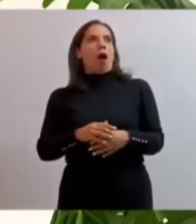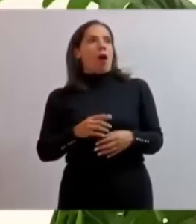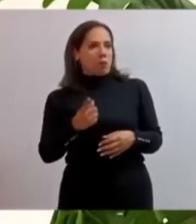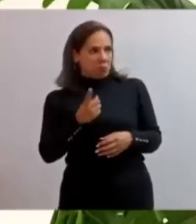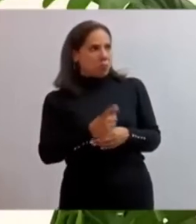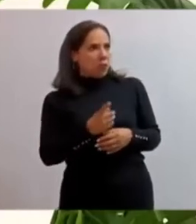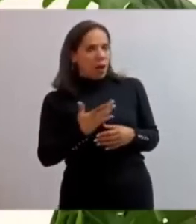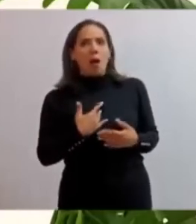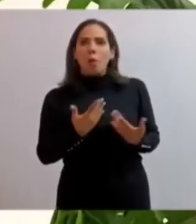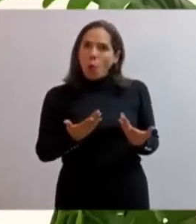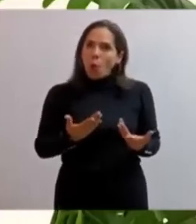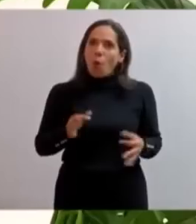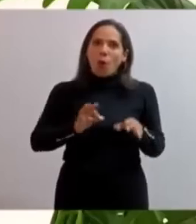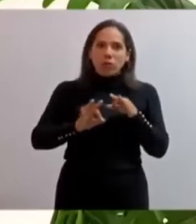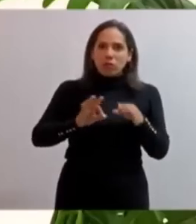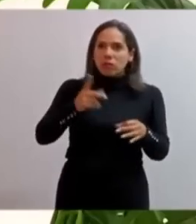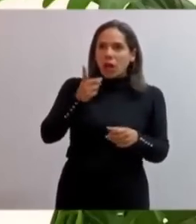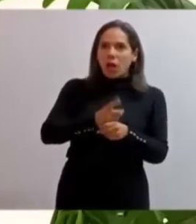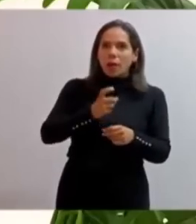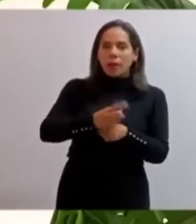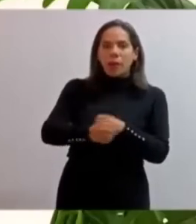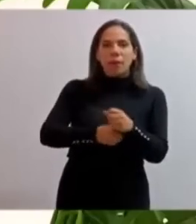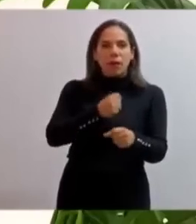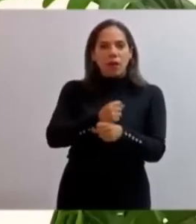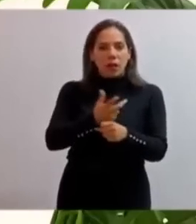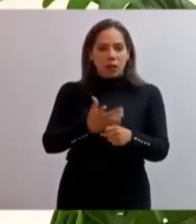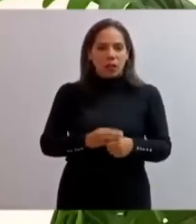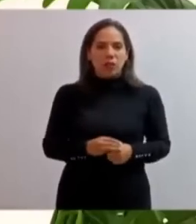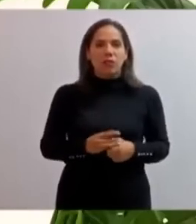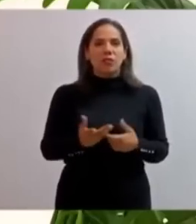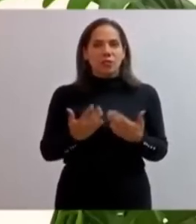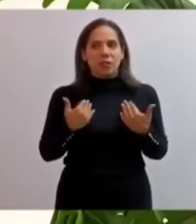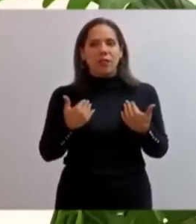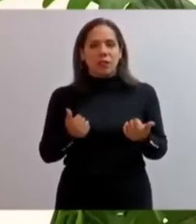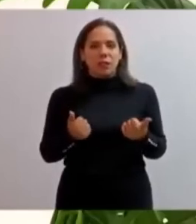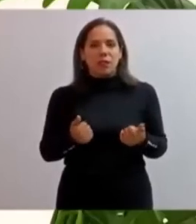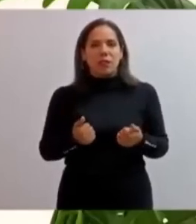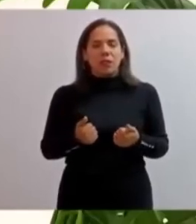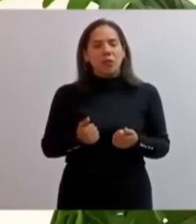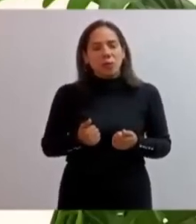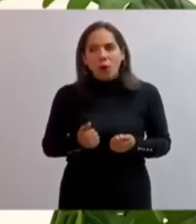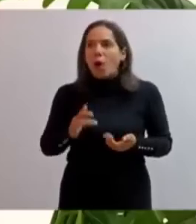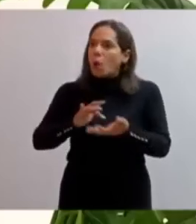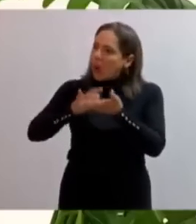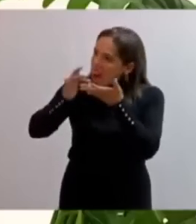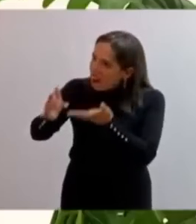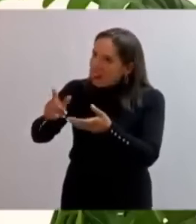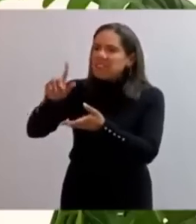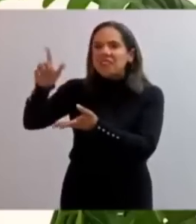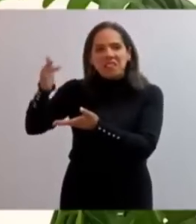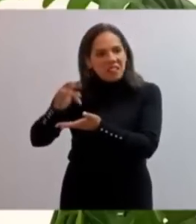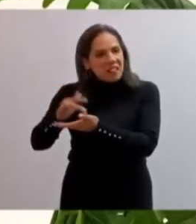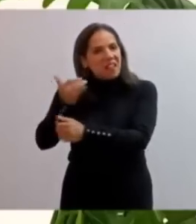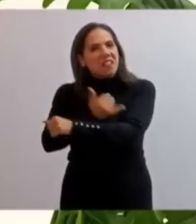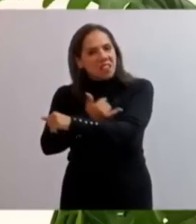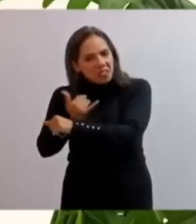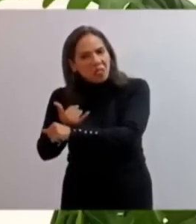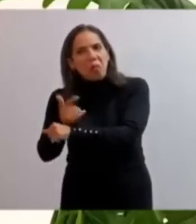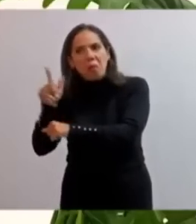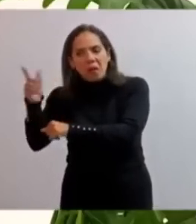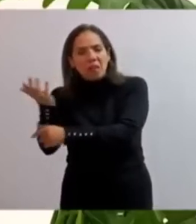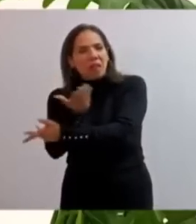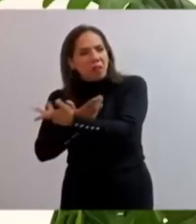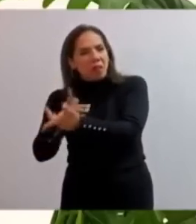año de trabajo frente a grupo, pero ¿cómo le agradecí a un maestro con